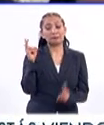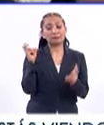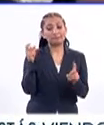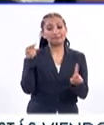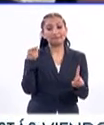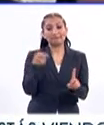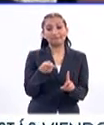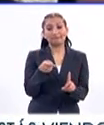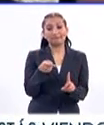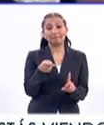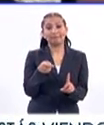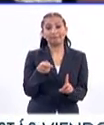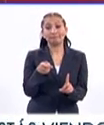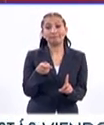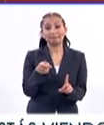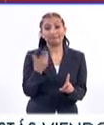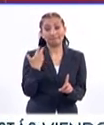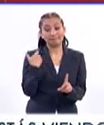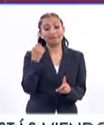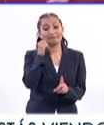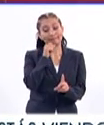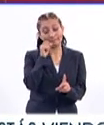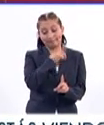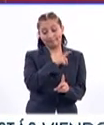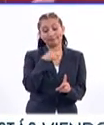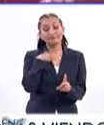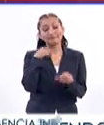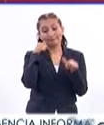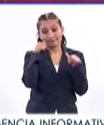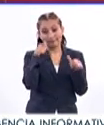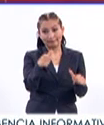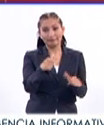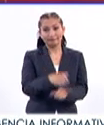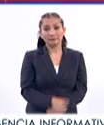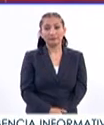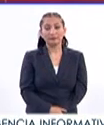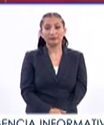tema que en su momento habrá que atender,